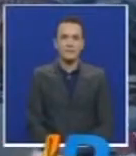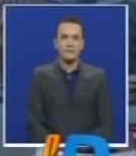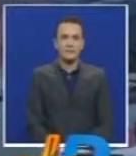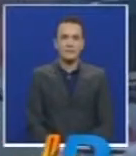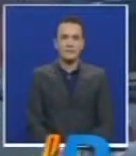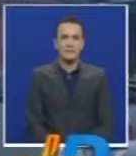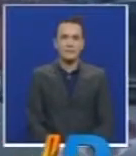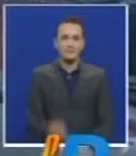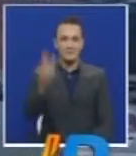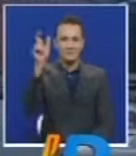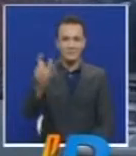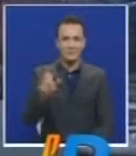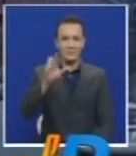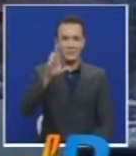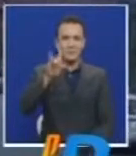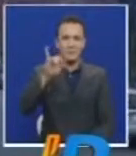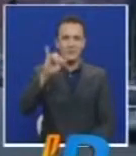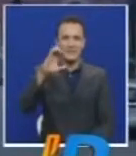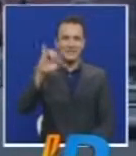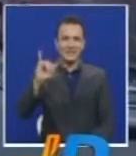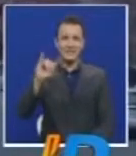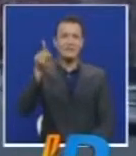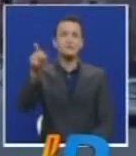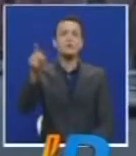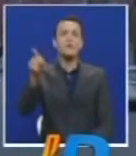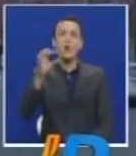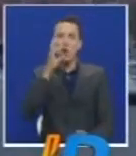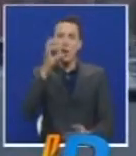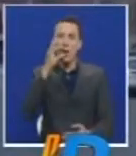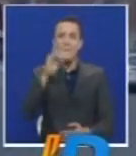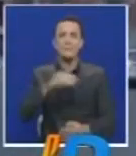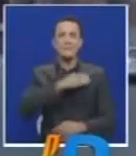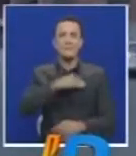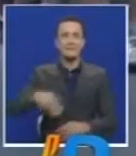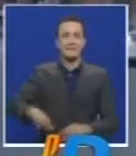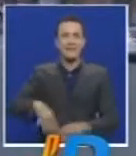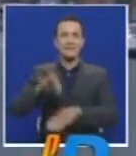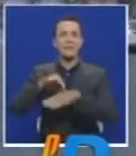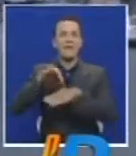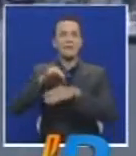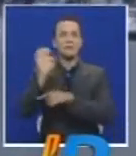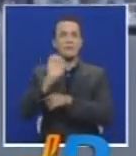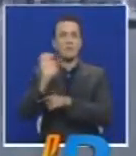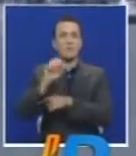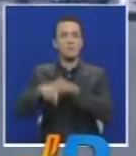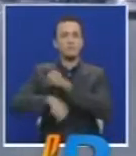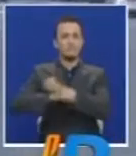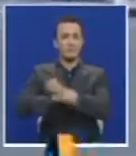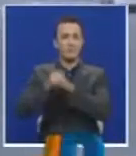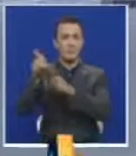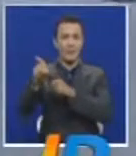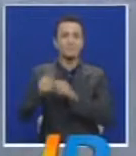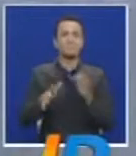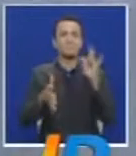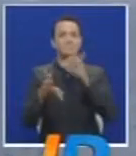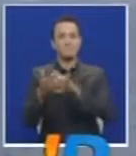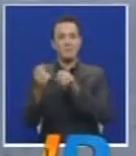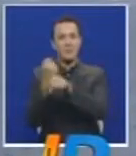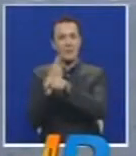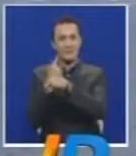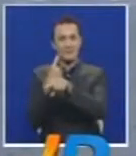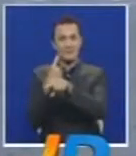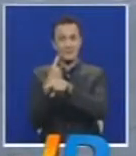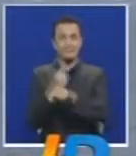Luis Chiriboga, el presidente de la Federación Ecuatoriana de Fútbol, recibió en exclusiva en su oficina búnker a Más Pacífico. Con